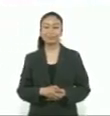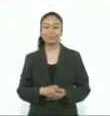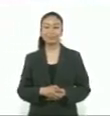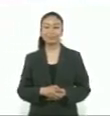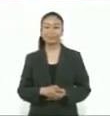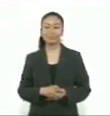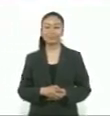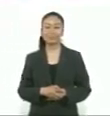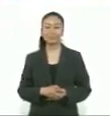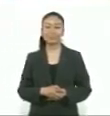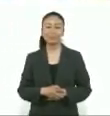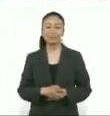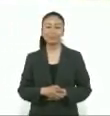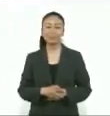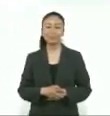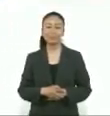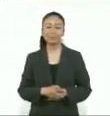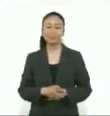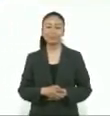totlazonantzinay,